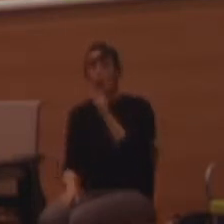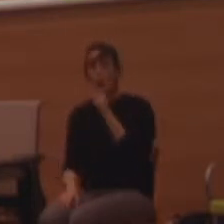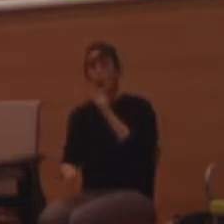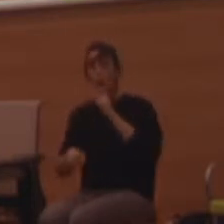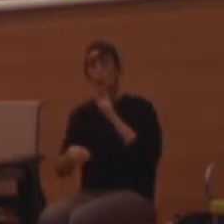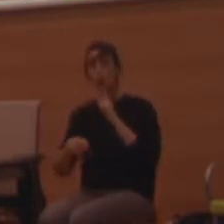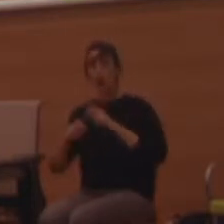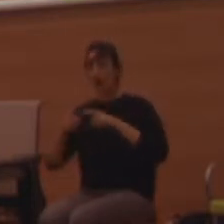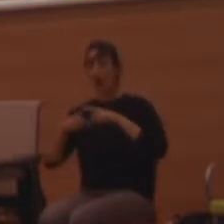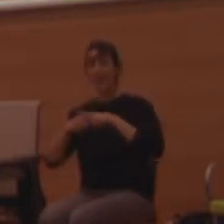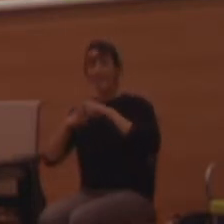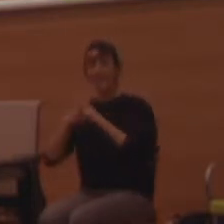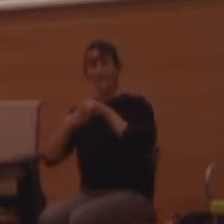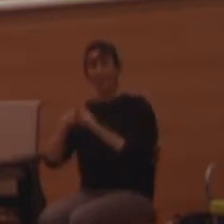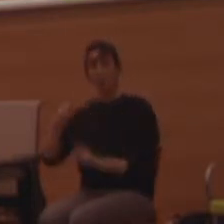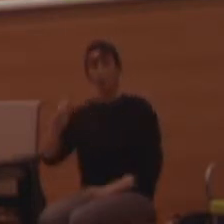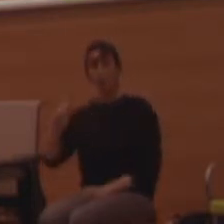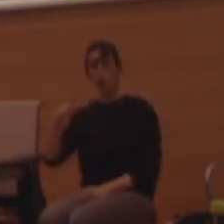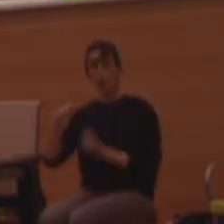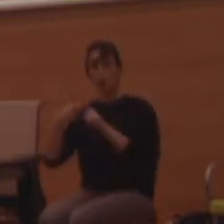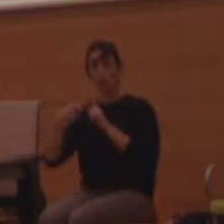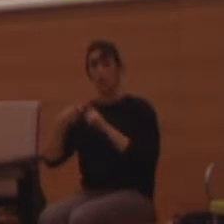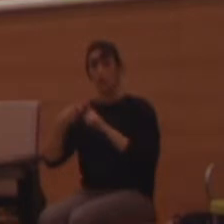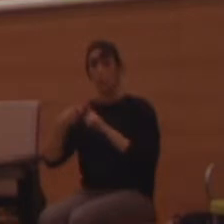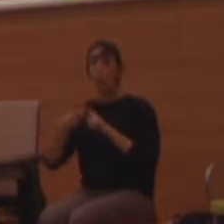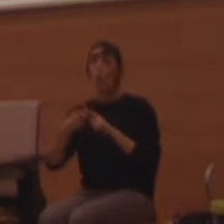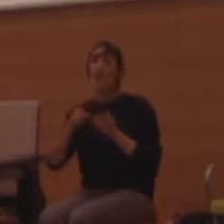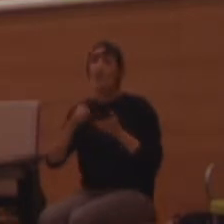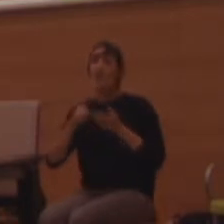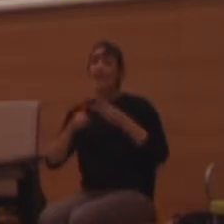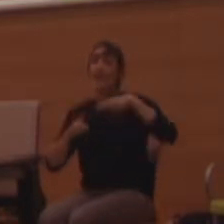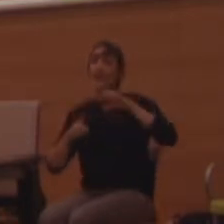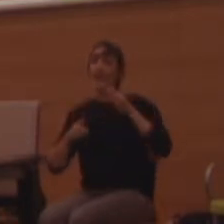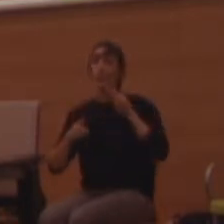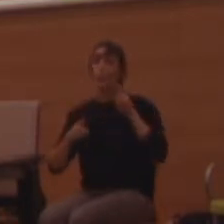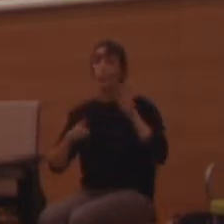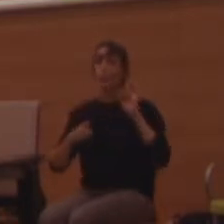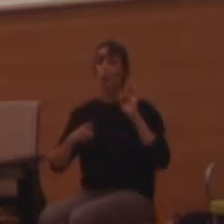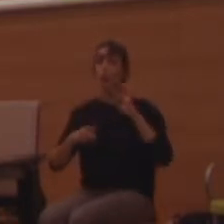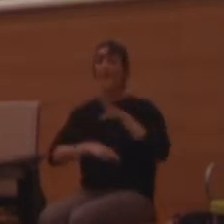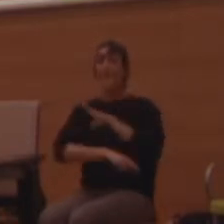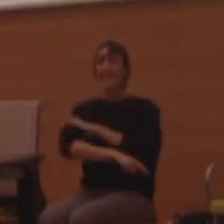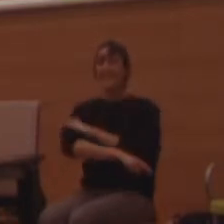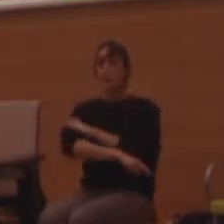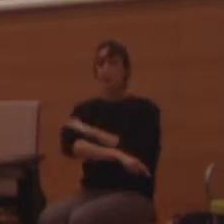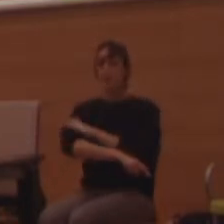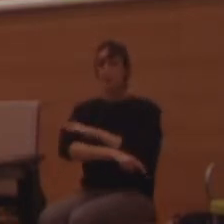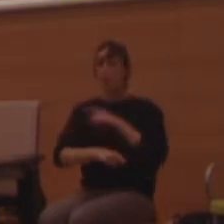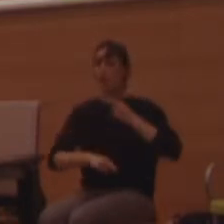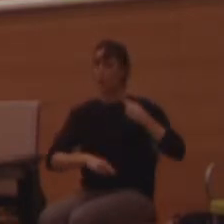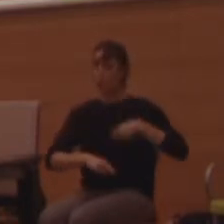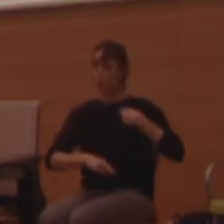de aparato, principalmente un neurotensiómetro, que vale mucho dinero y normalmente está en las